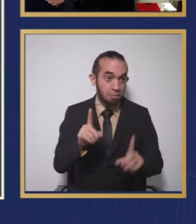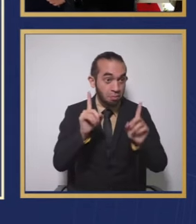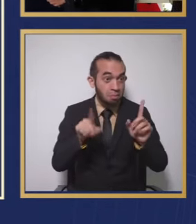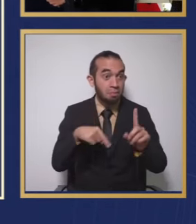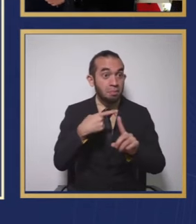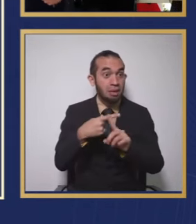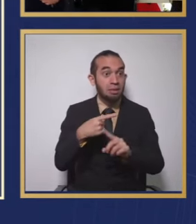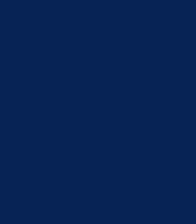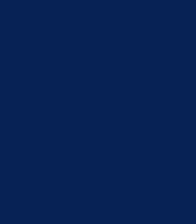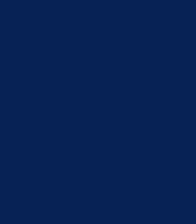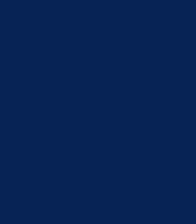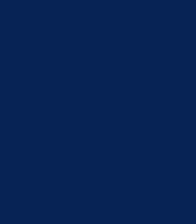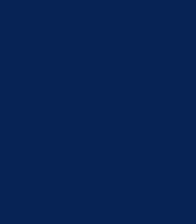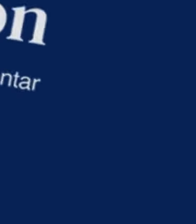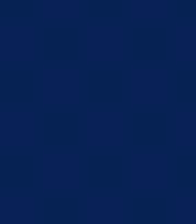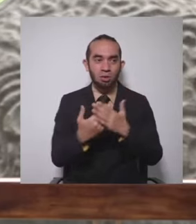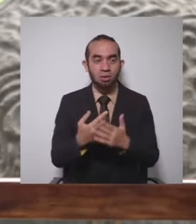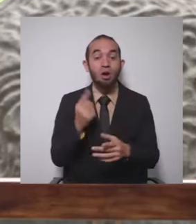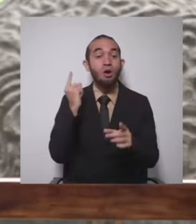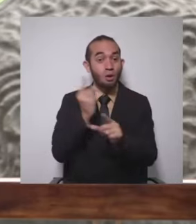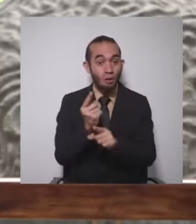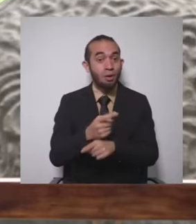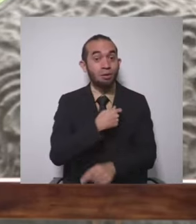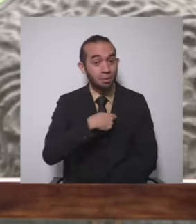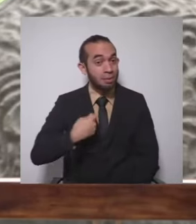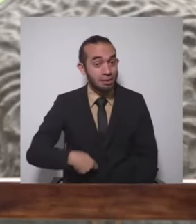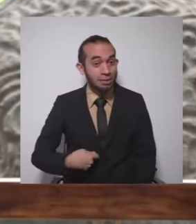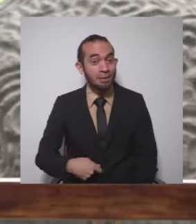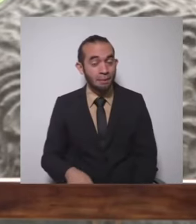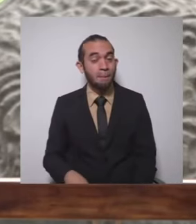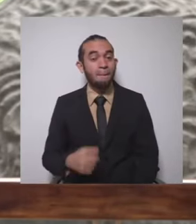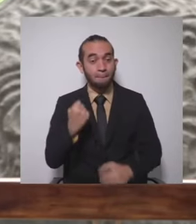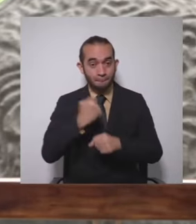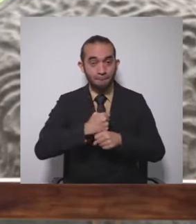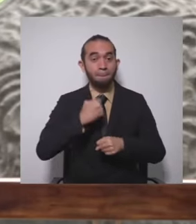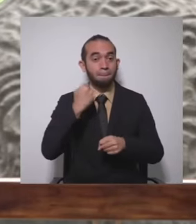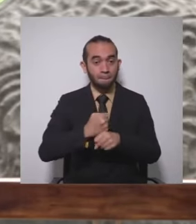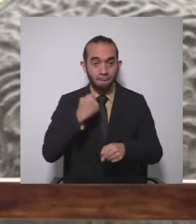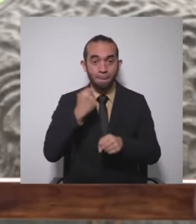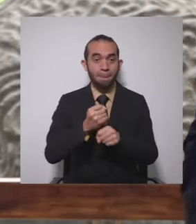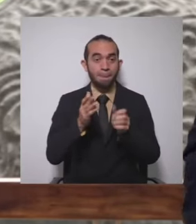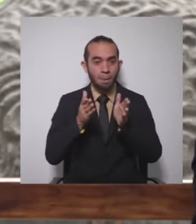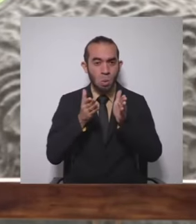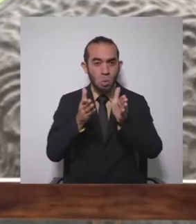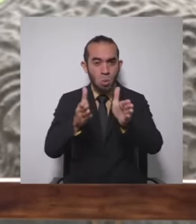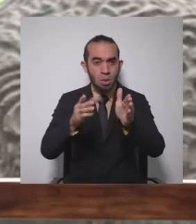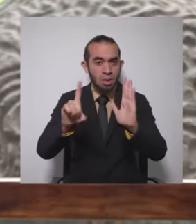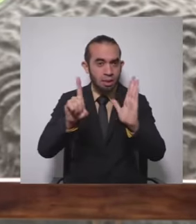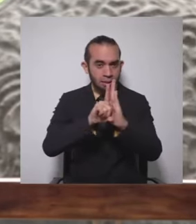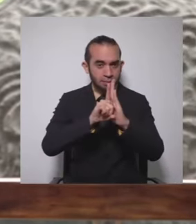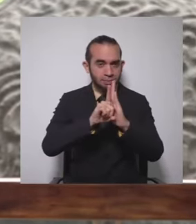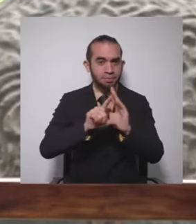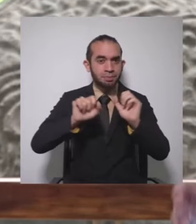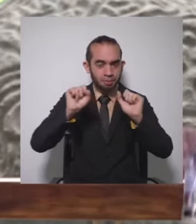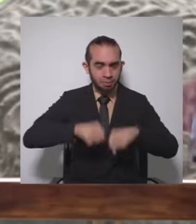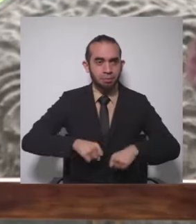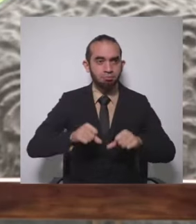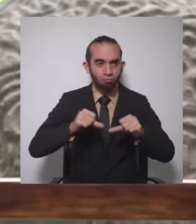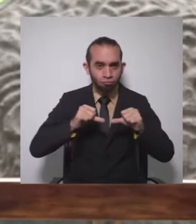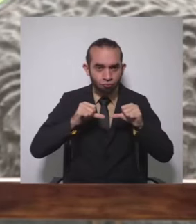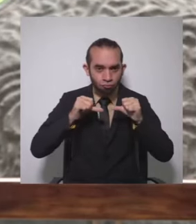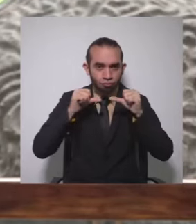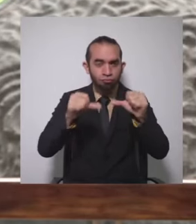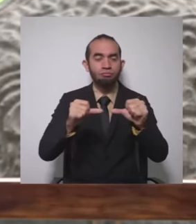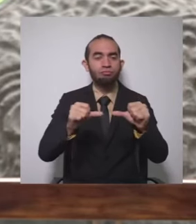trimestre de ese mismo año. Hemos estado trabajando en una ruta legal que nos permita continuar con el